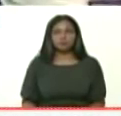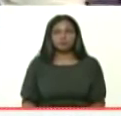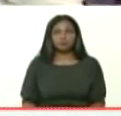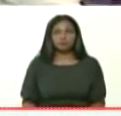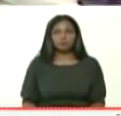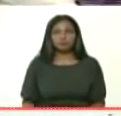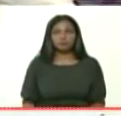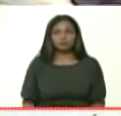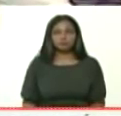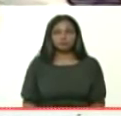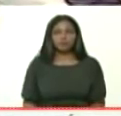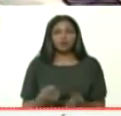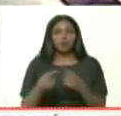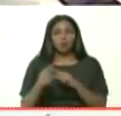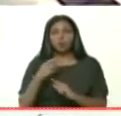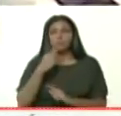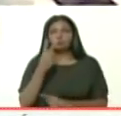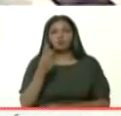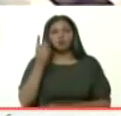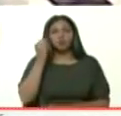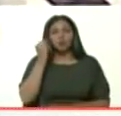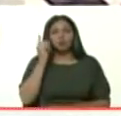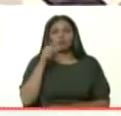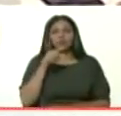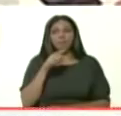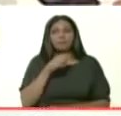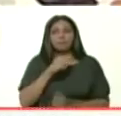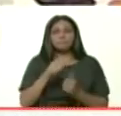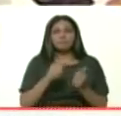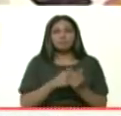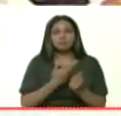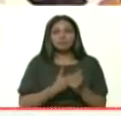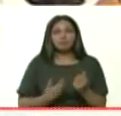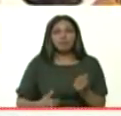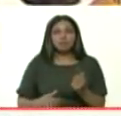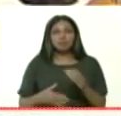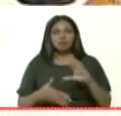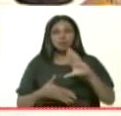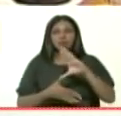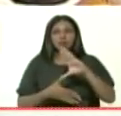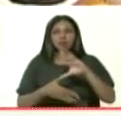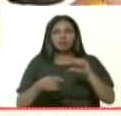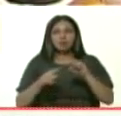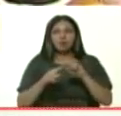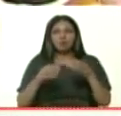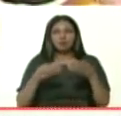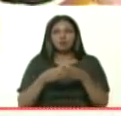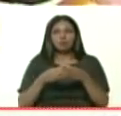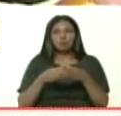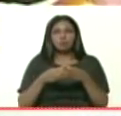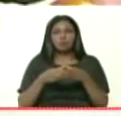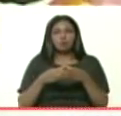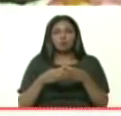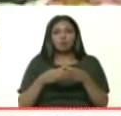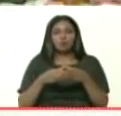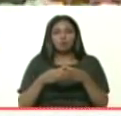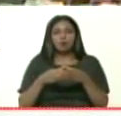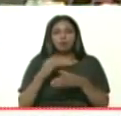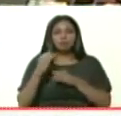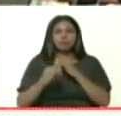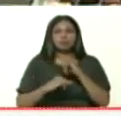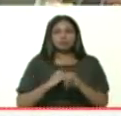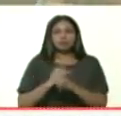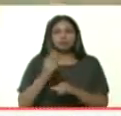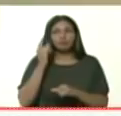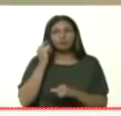Ahora la otra vocera, Gloria Inés Ramírez, vicepresidenta para América Latina y el Caribe de la Federación Democrática Internacional